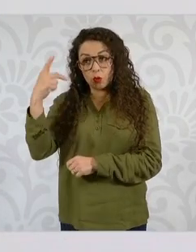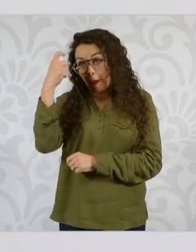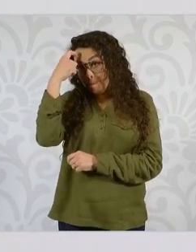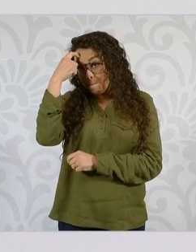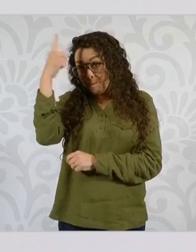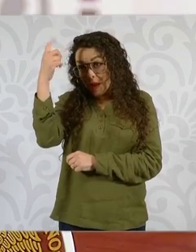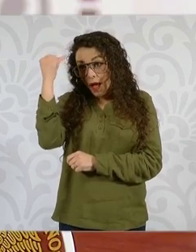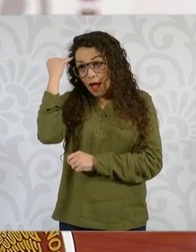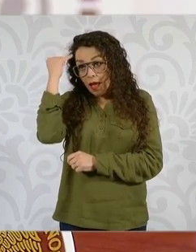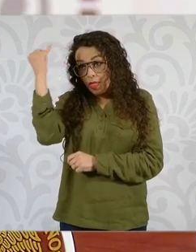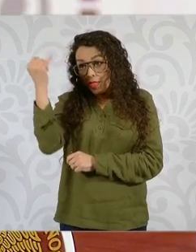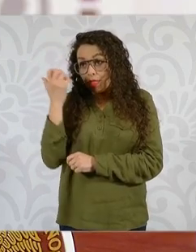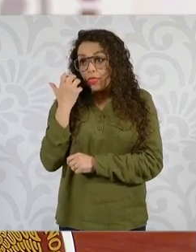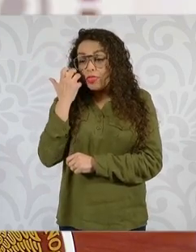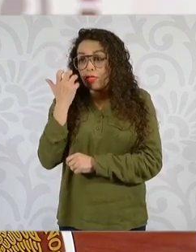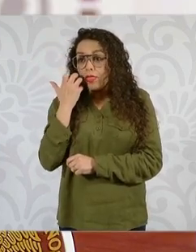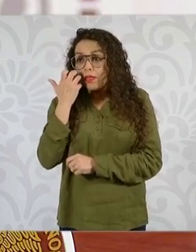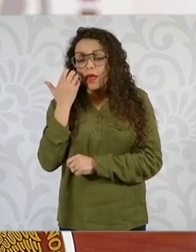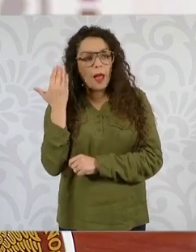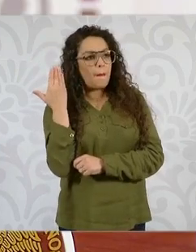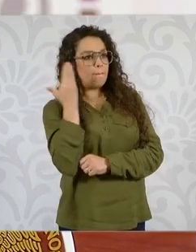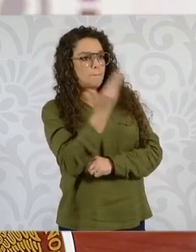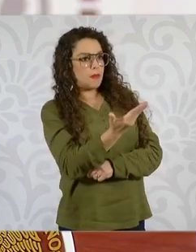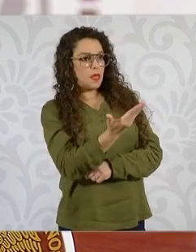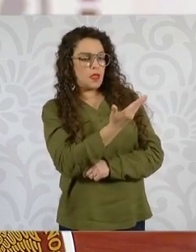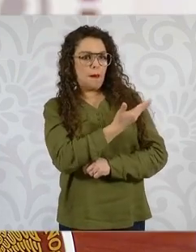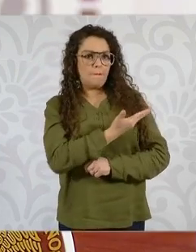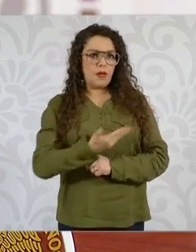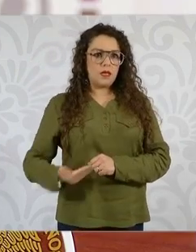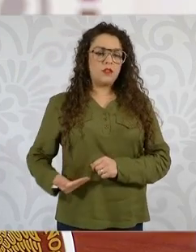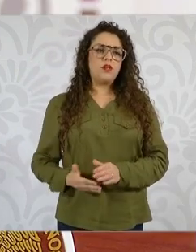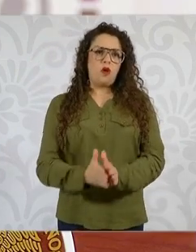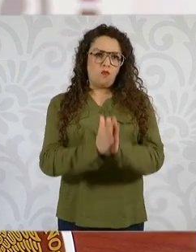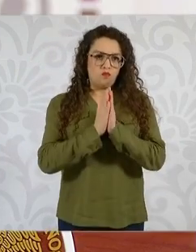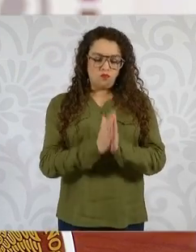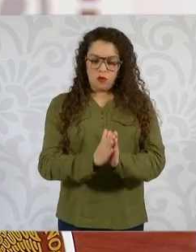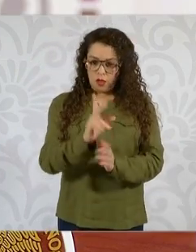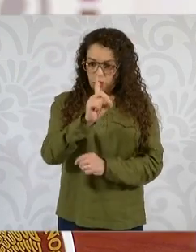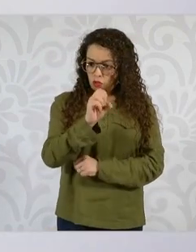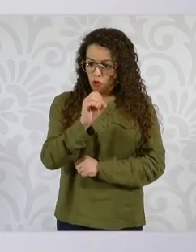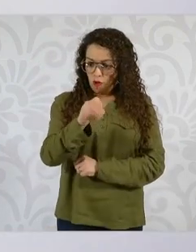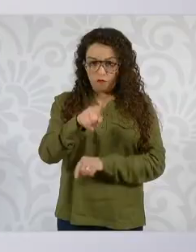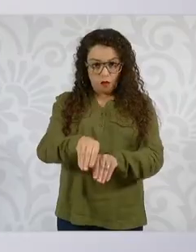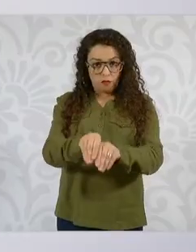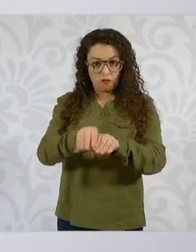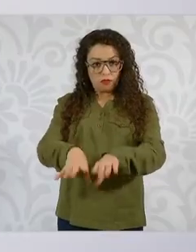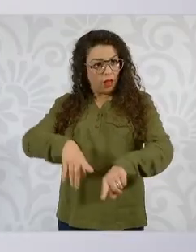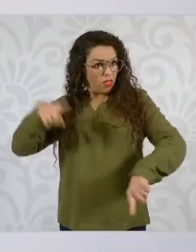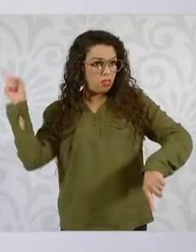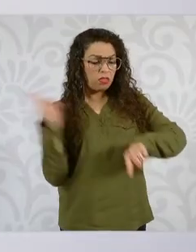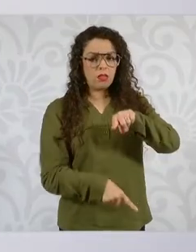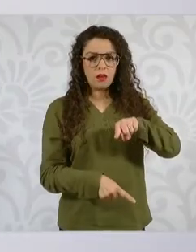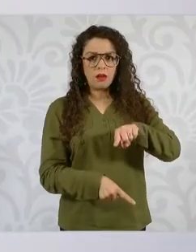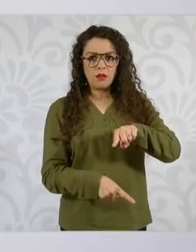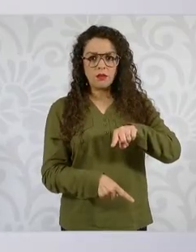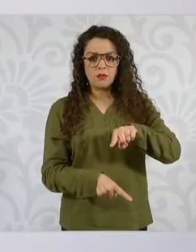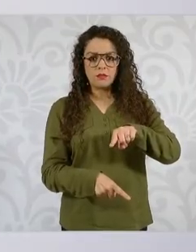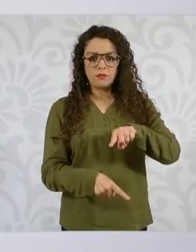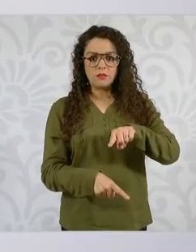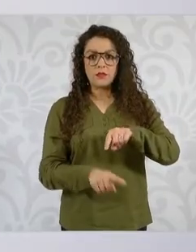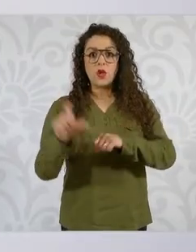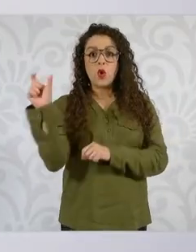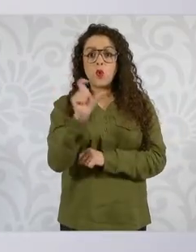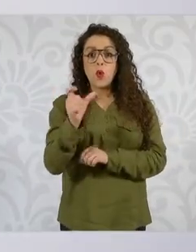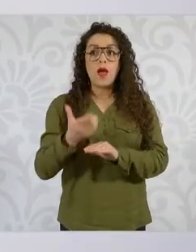pide a la presidenta que quite del diario oficial de la federación lo que al presidente le